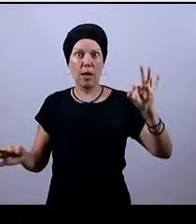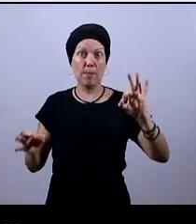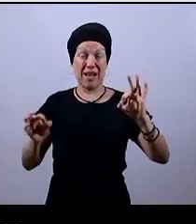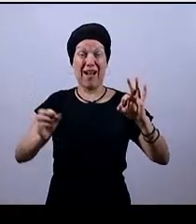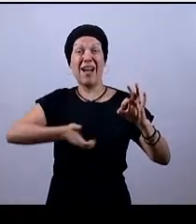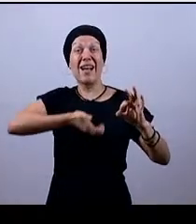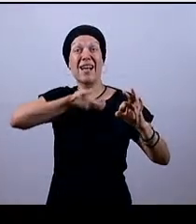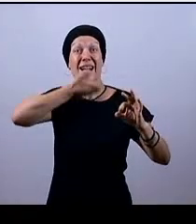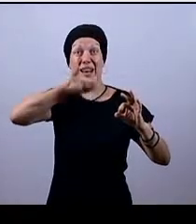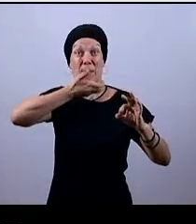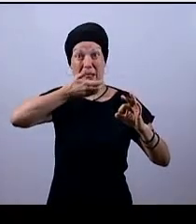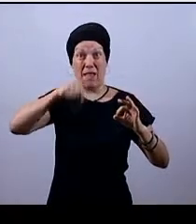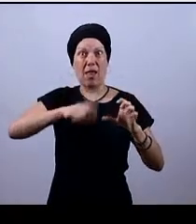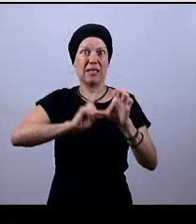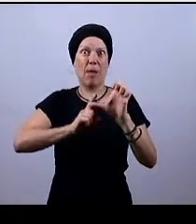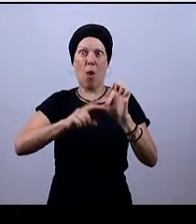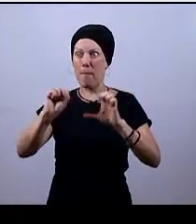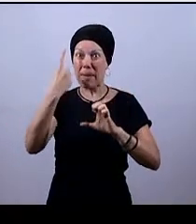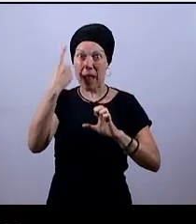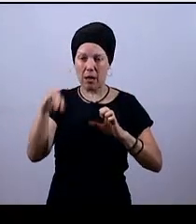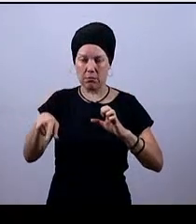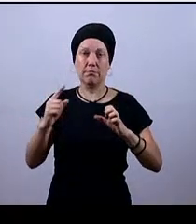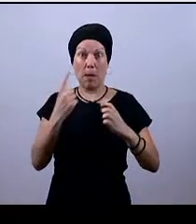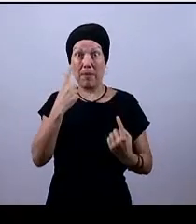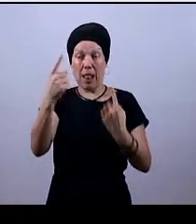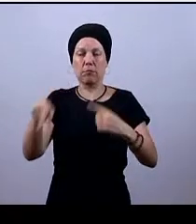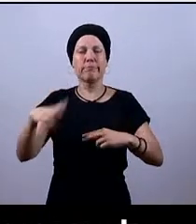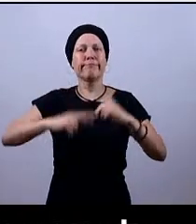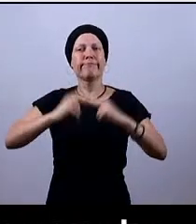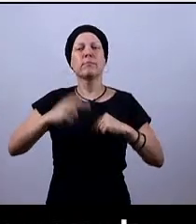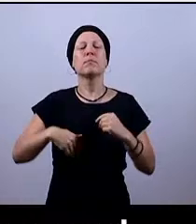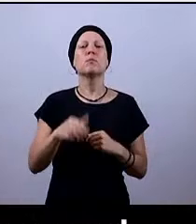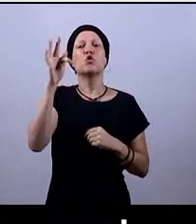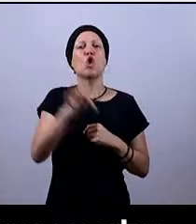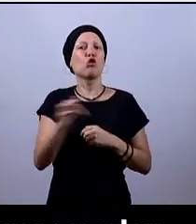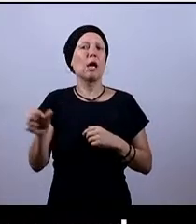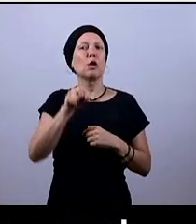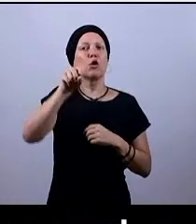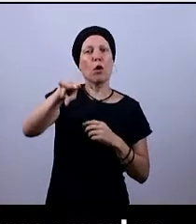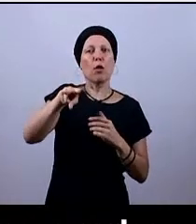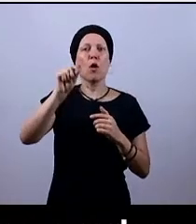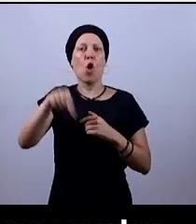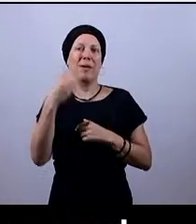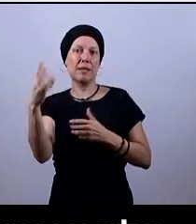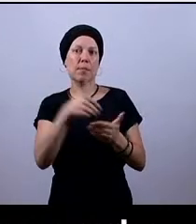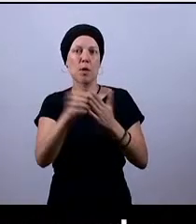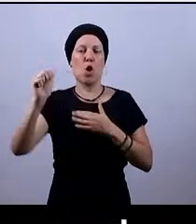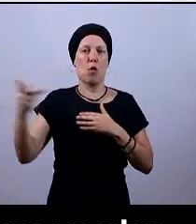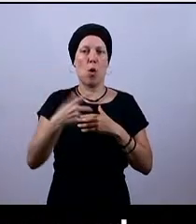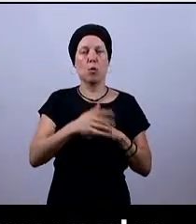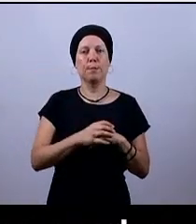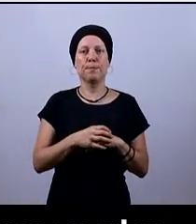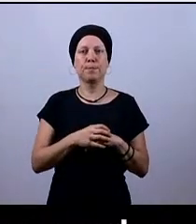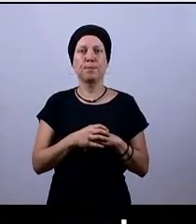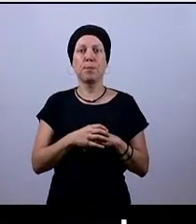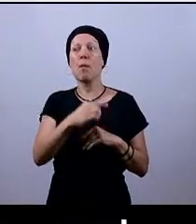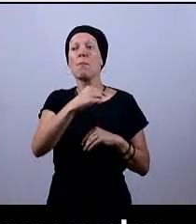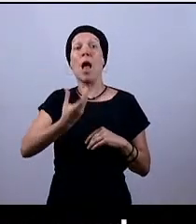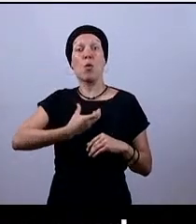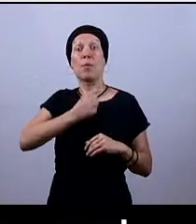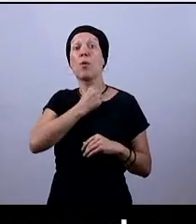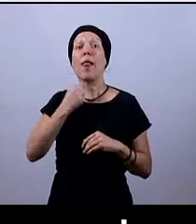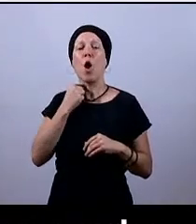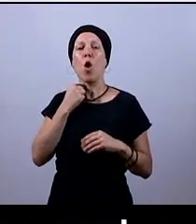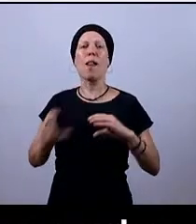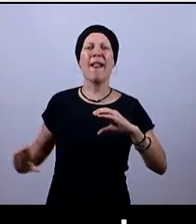Extremadura. El presupuesto total es de 12,3 millones de euros. El consistorio pacense